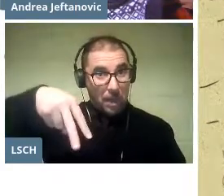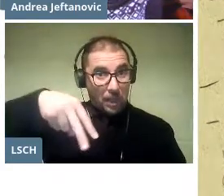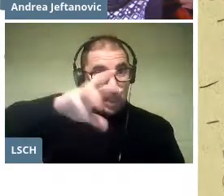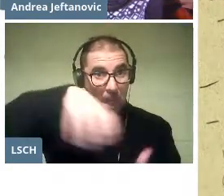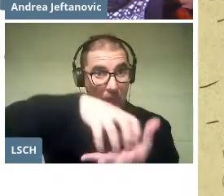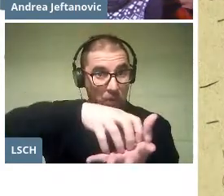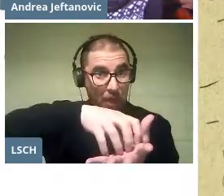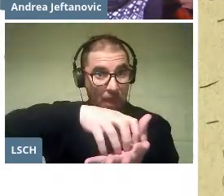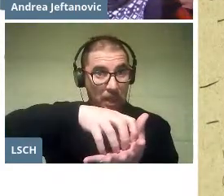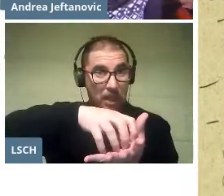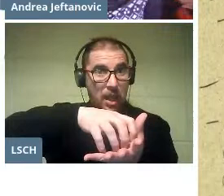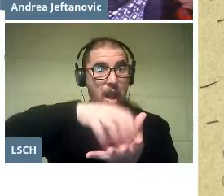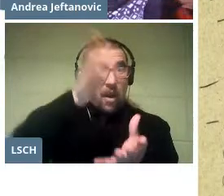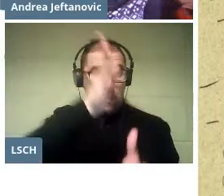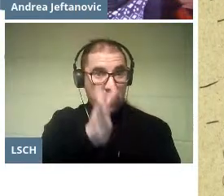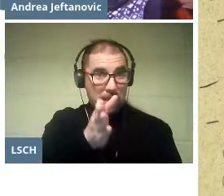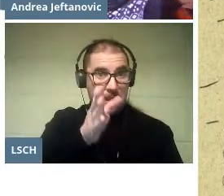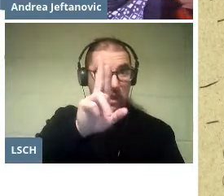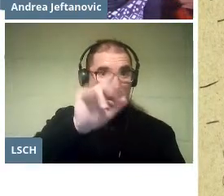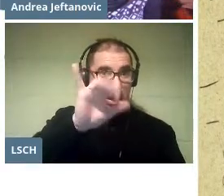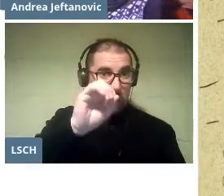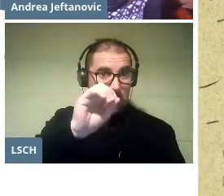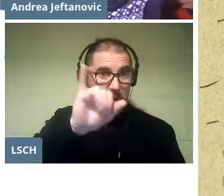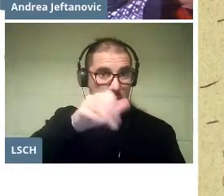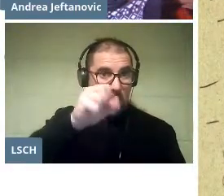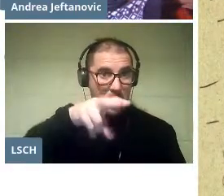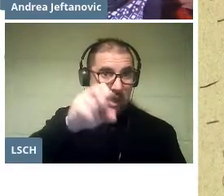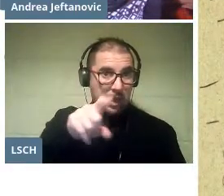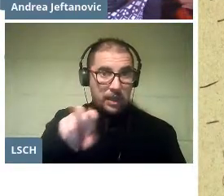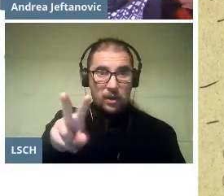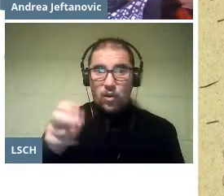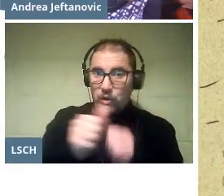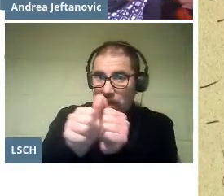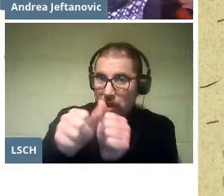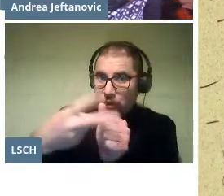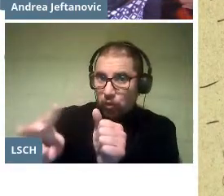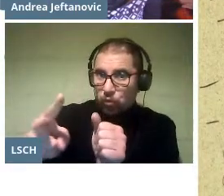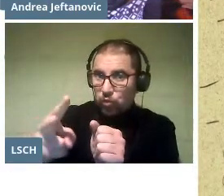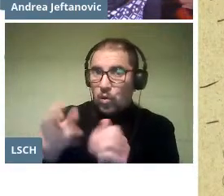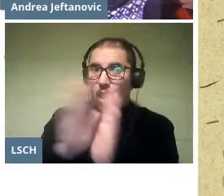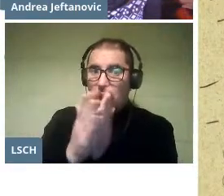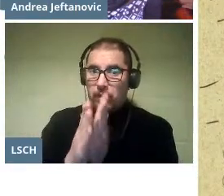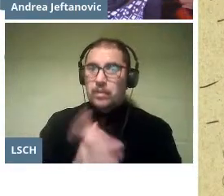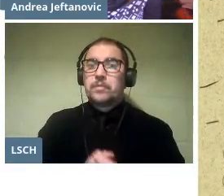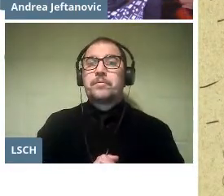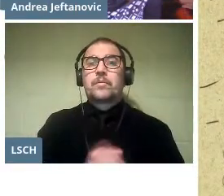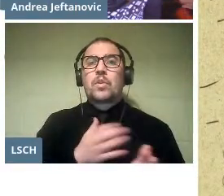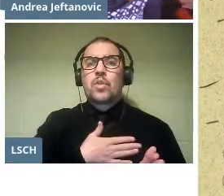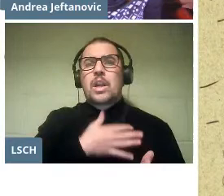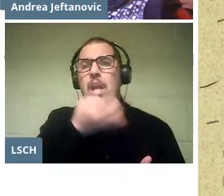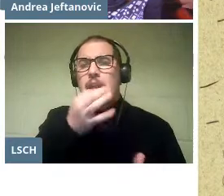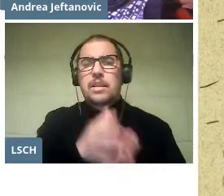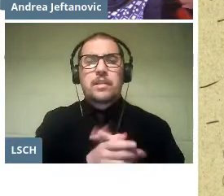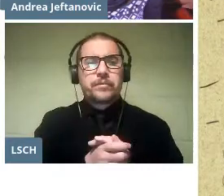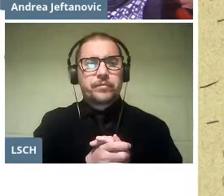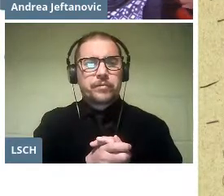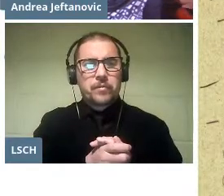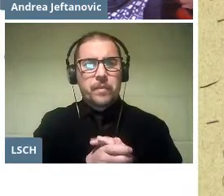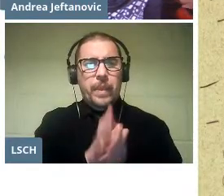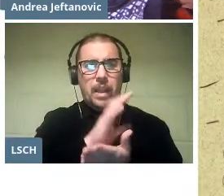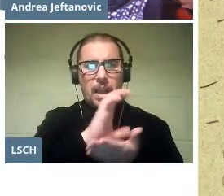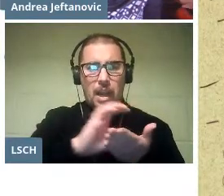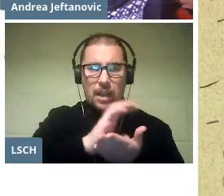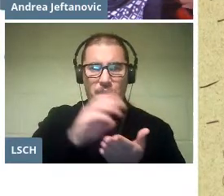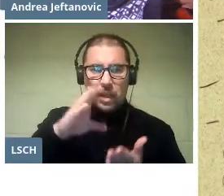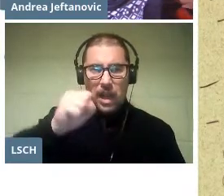Río de Janeiro, siguiendo los itinerarios de sus protagonistas. y quisiera detenerme en el caso de